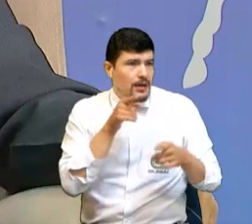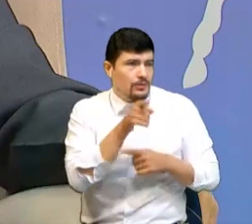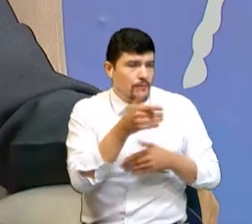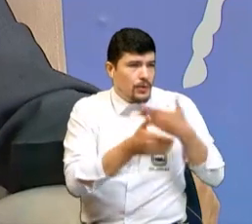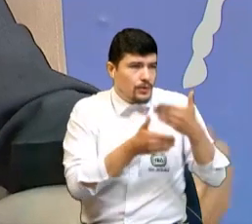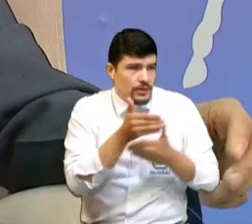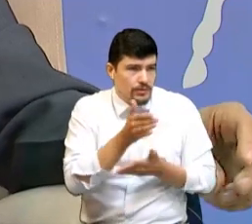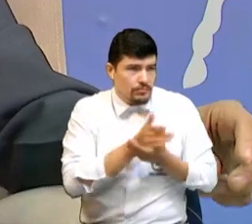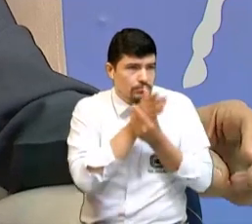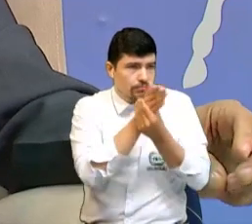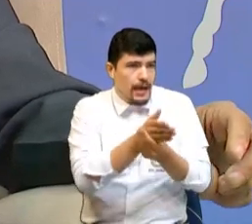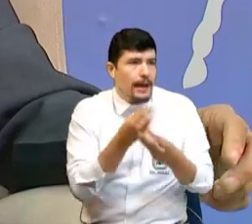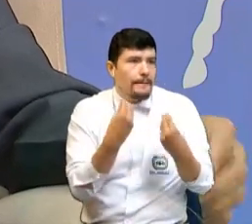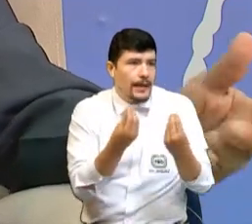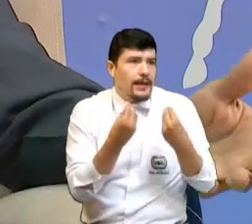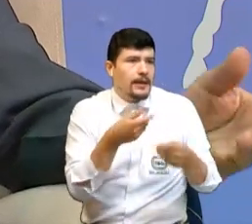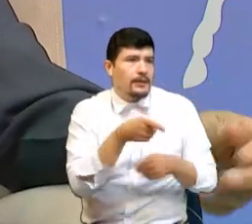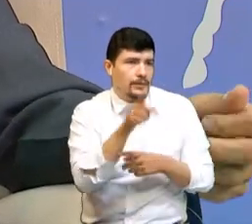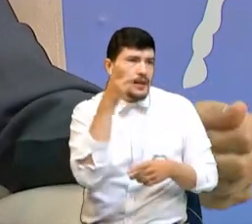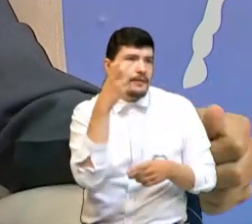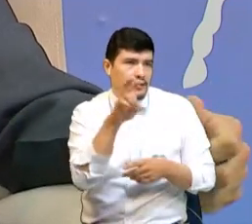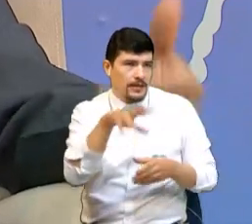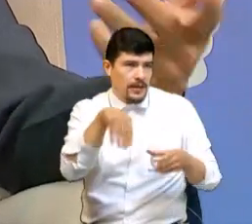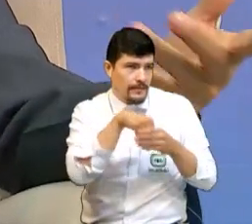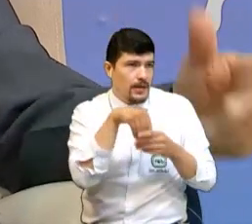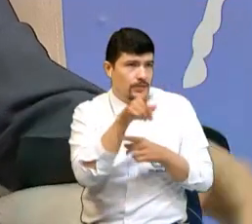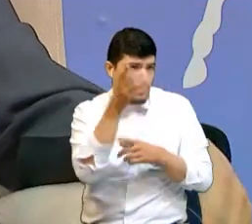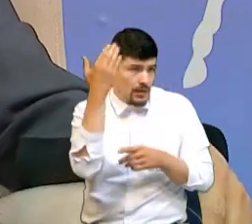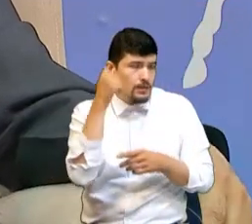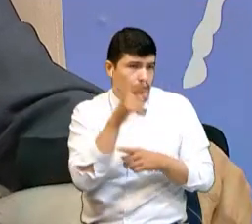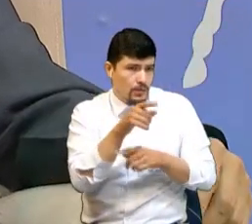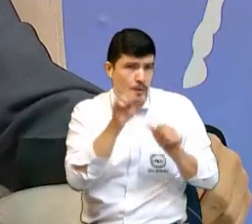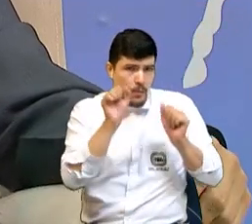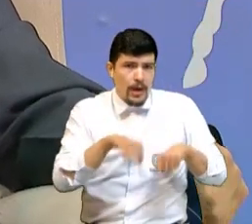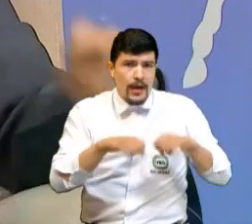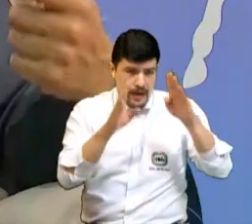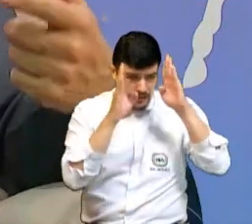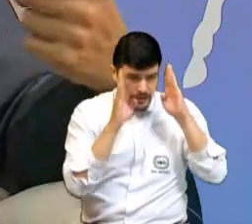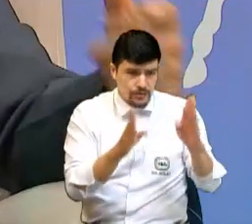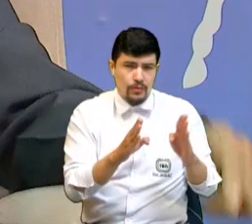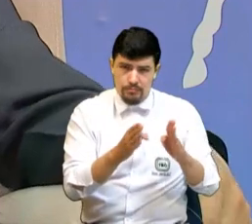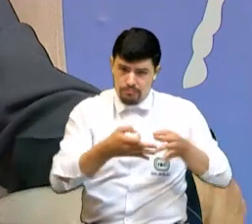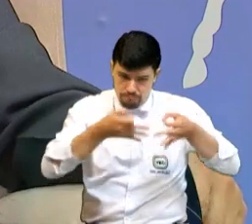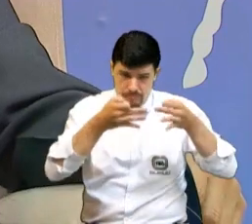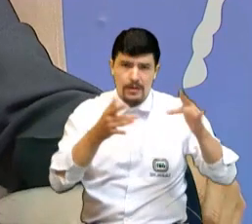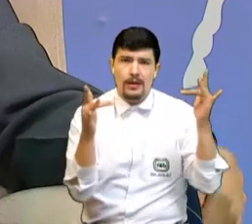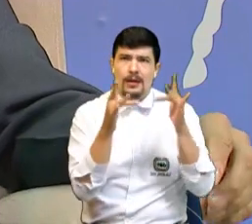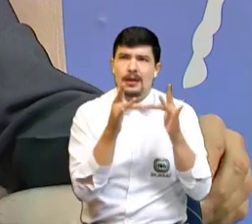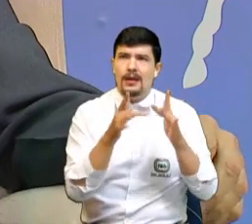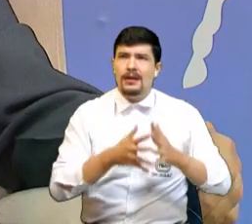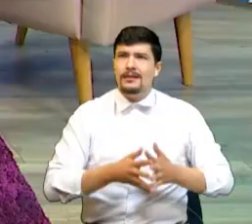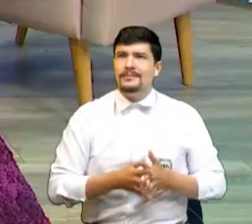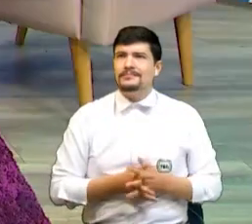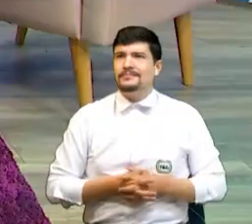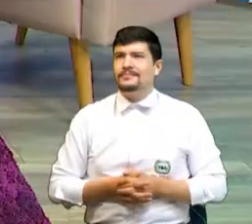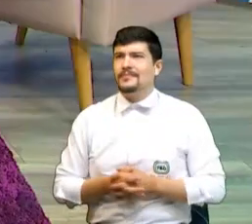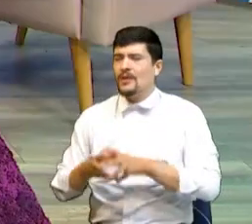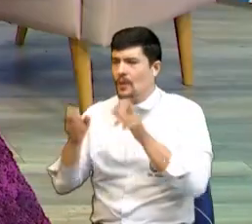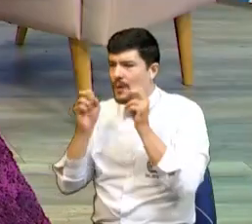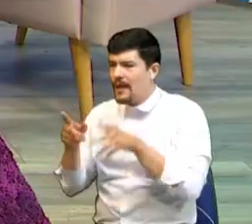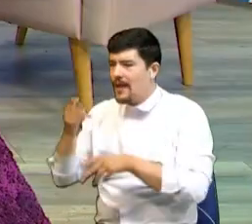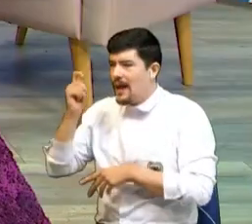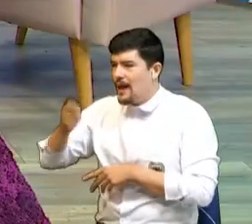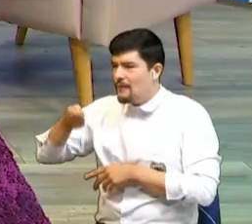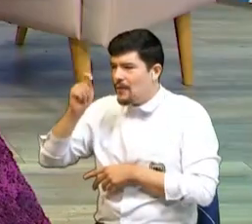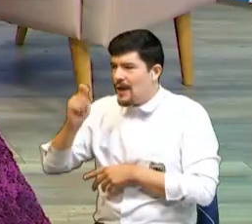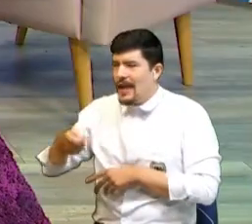conducto regular para que la Fiscalía, yo perteneciese a esa institución, lo pudiera atender con la formalidad debida. Muy bien, abogado,